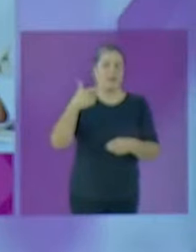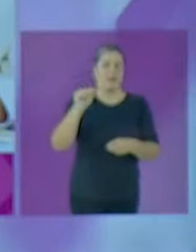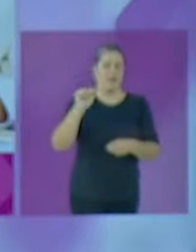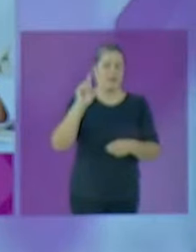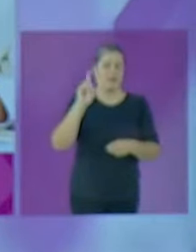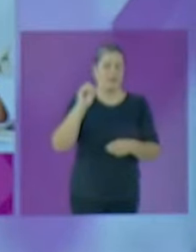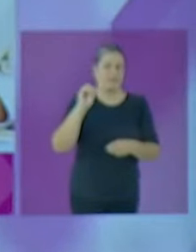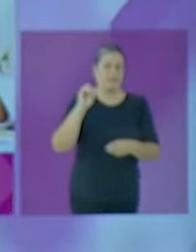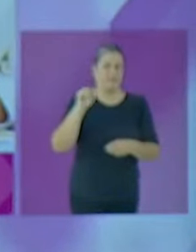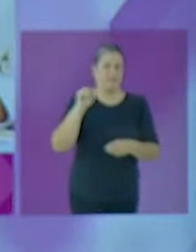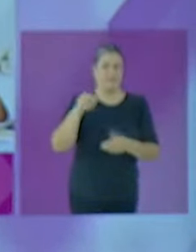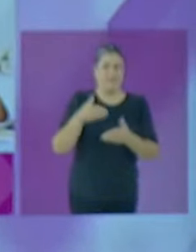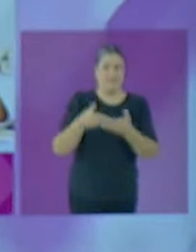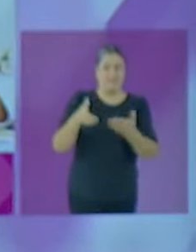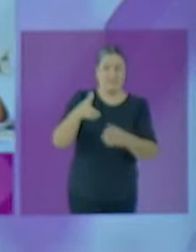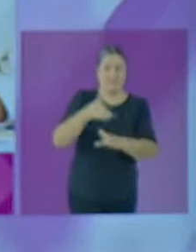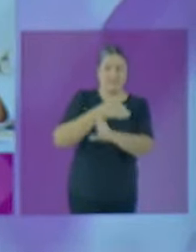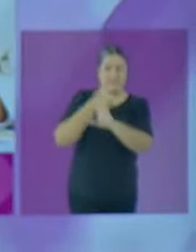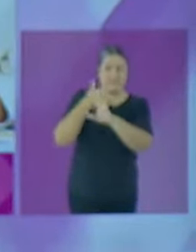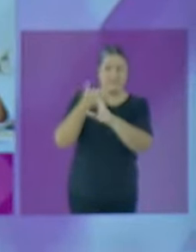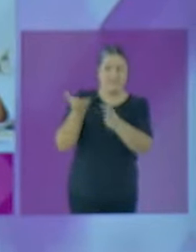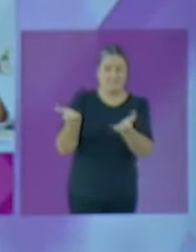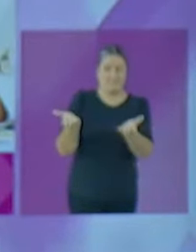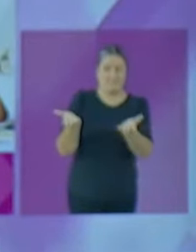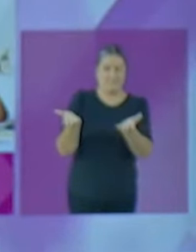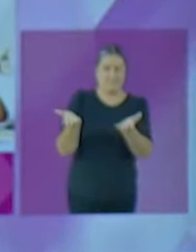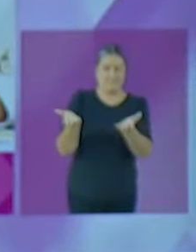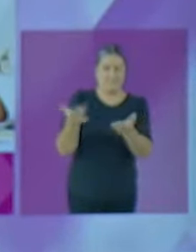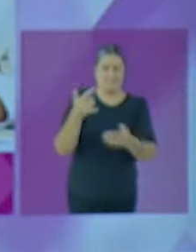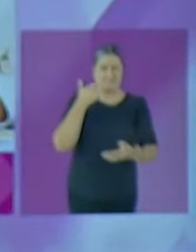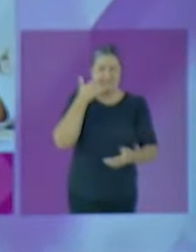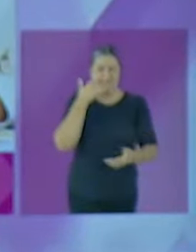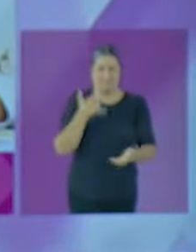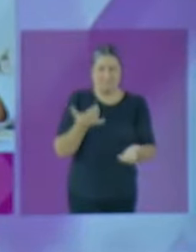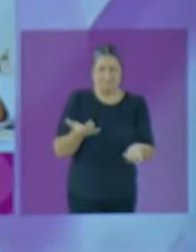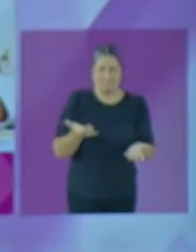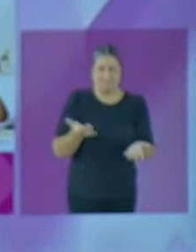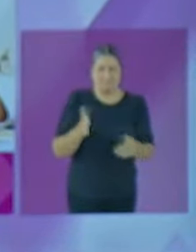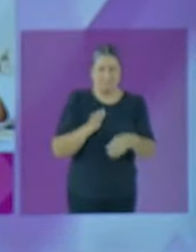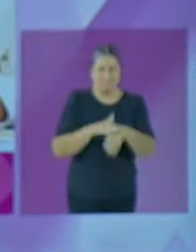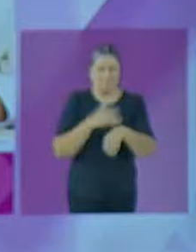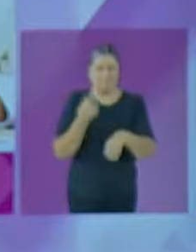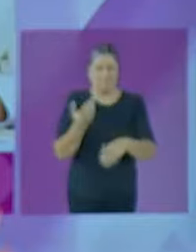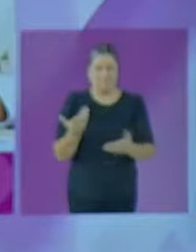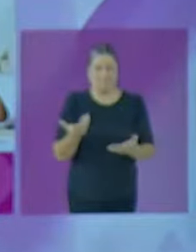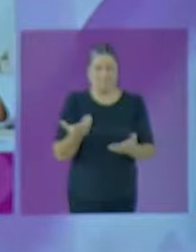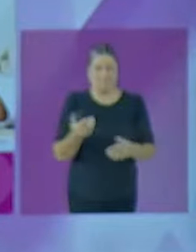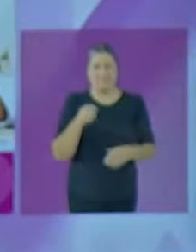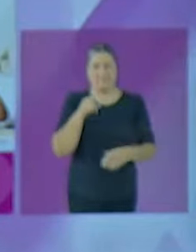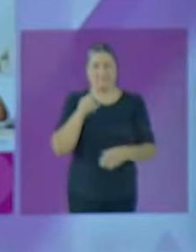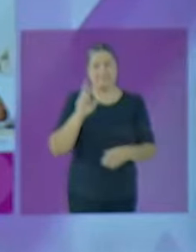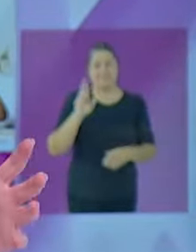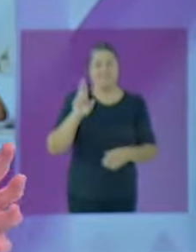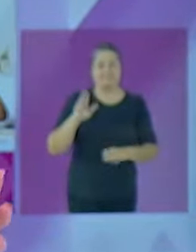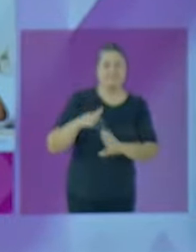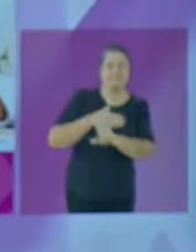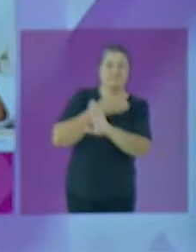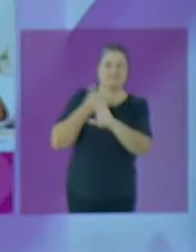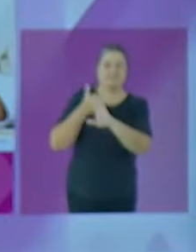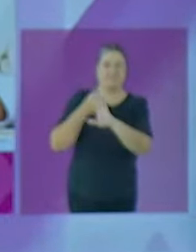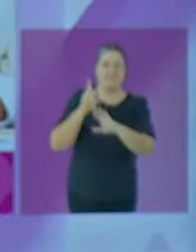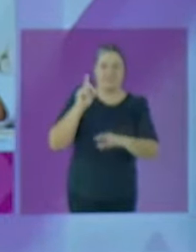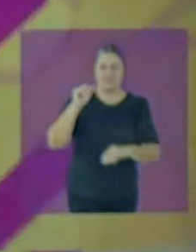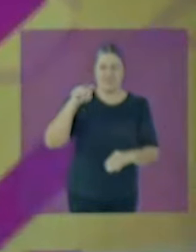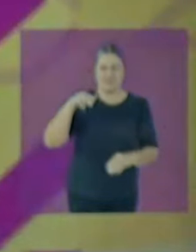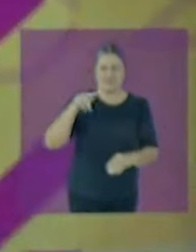adquisiciones. Esa es una primera parte, empezar por la Administración Pública Federal, pero también trabajarlo de una forma completa con los estados